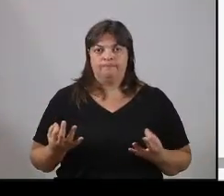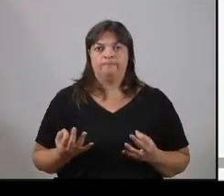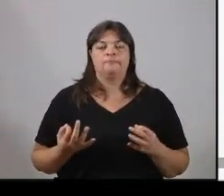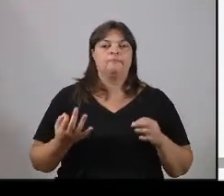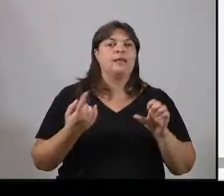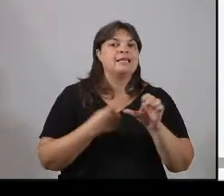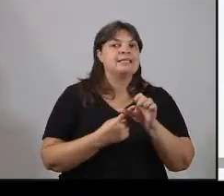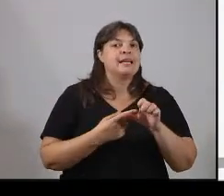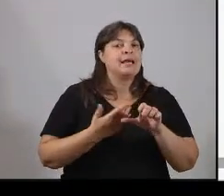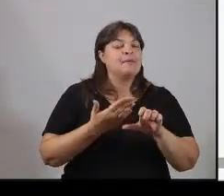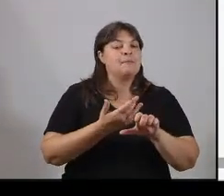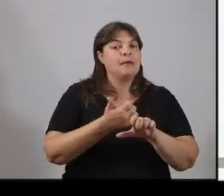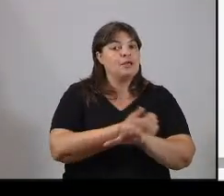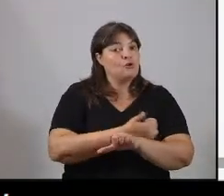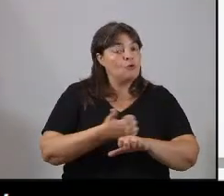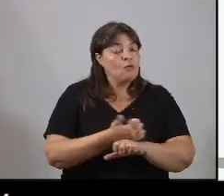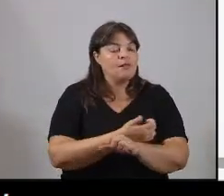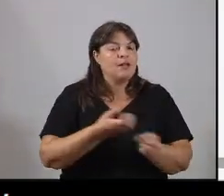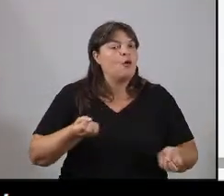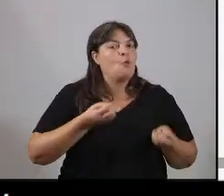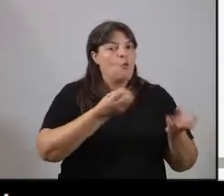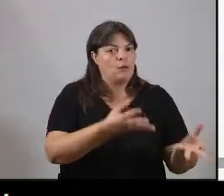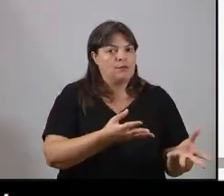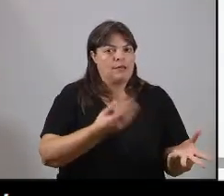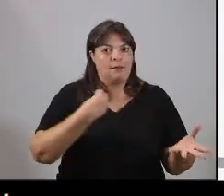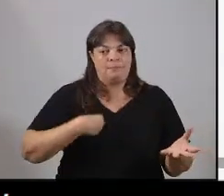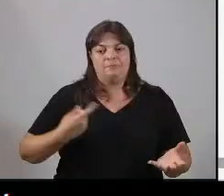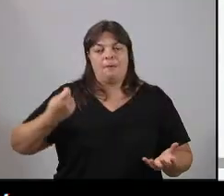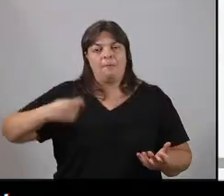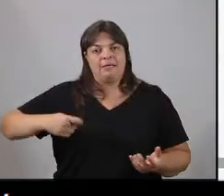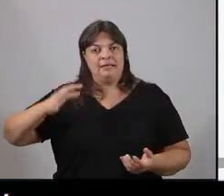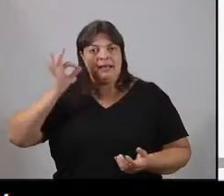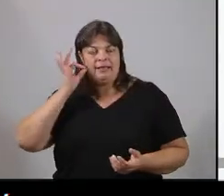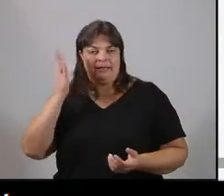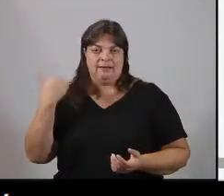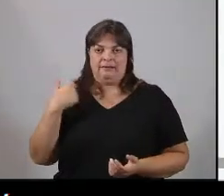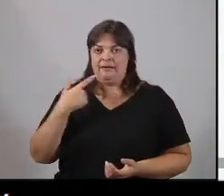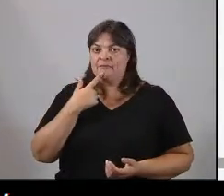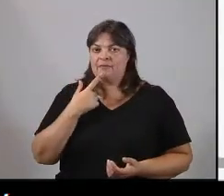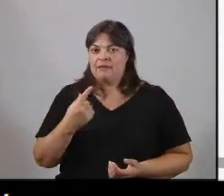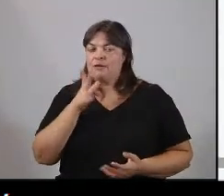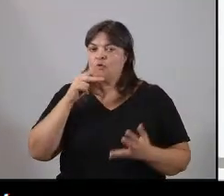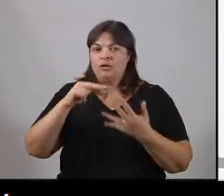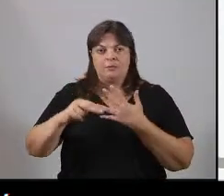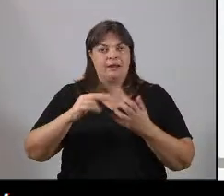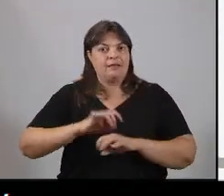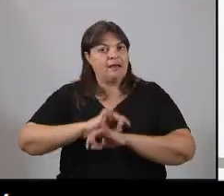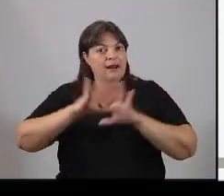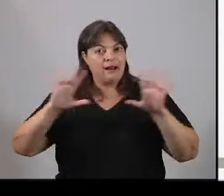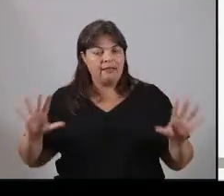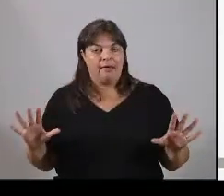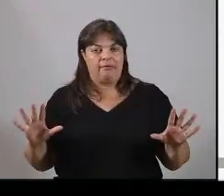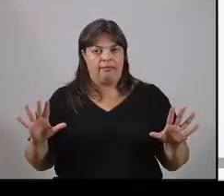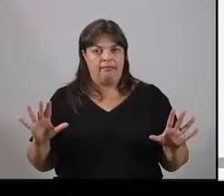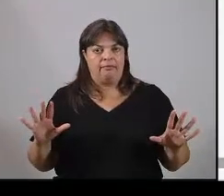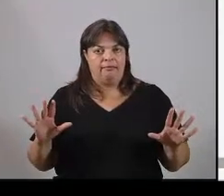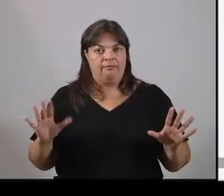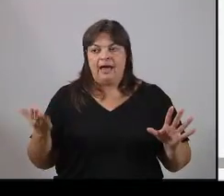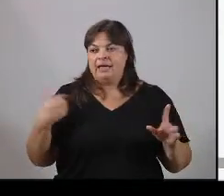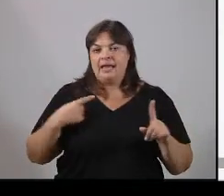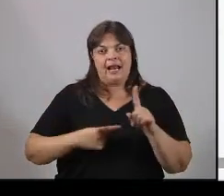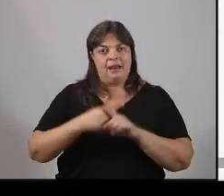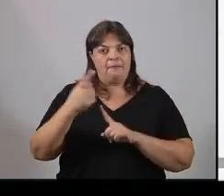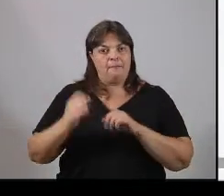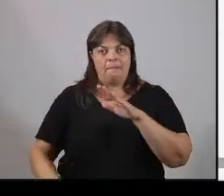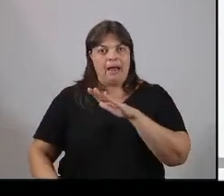extremeños exactamente lo mismo que traslada la presidenta, porque transparencia y claridad creo que tuvo al nivel